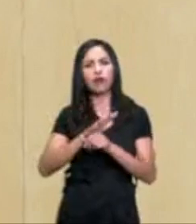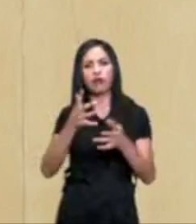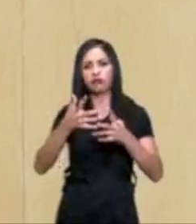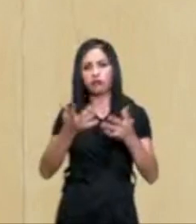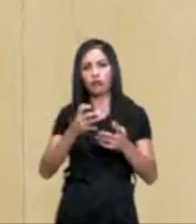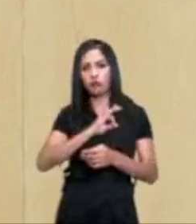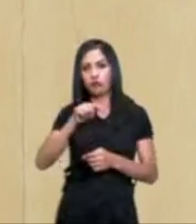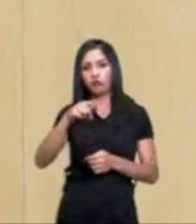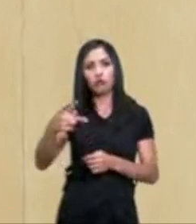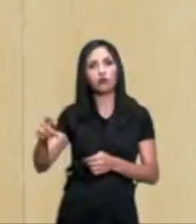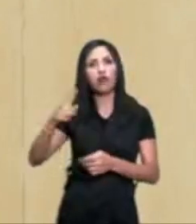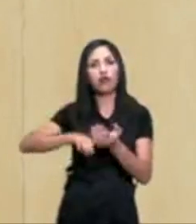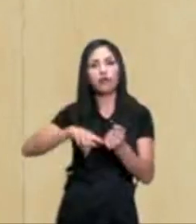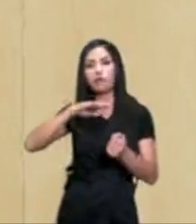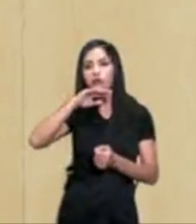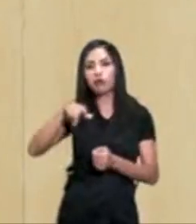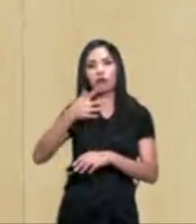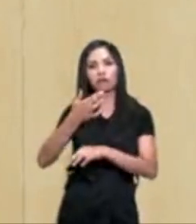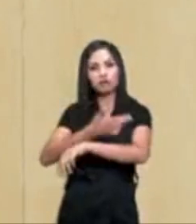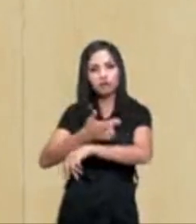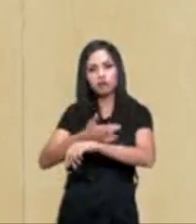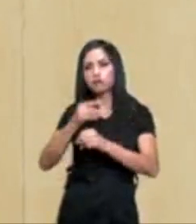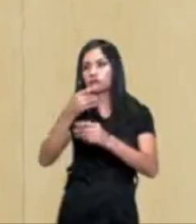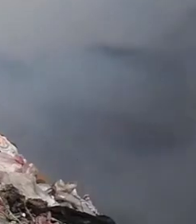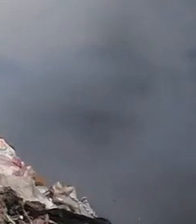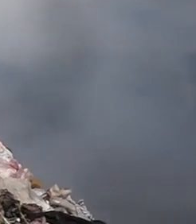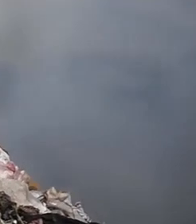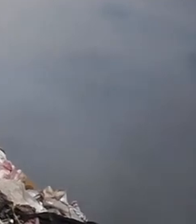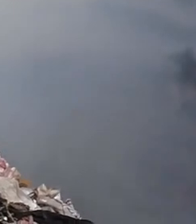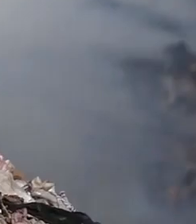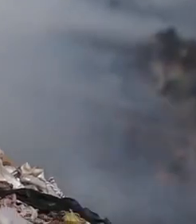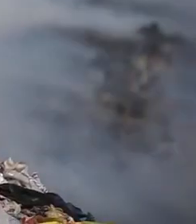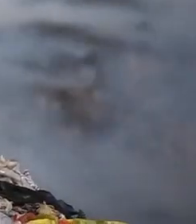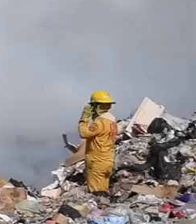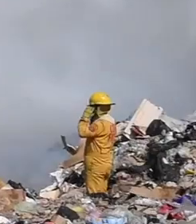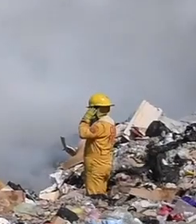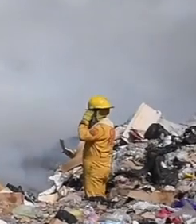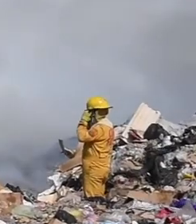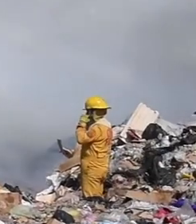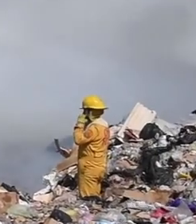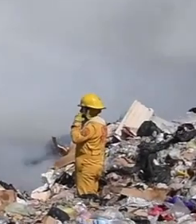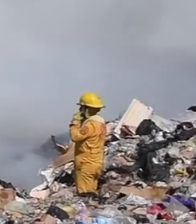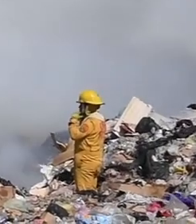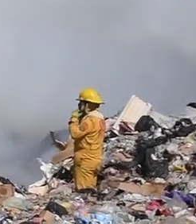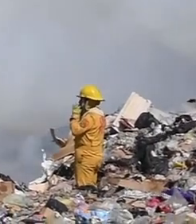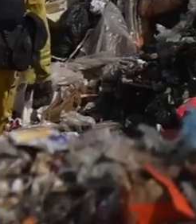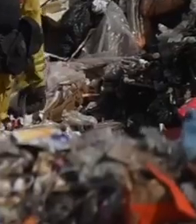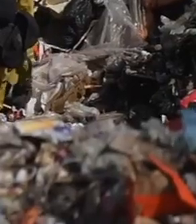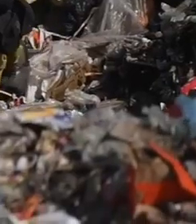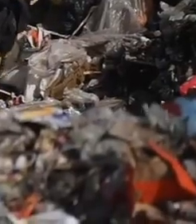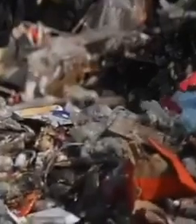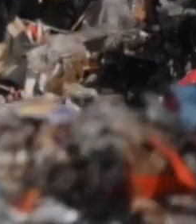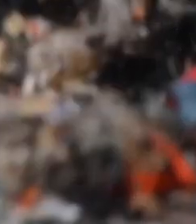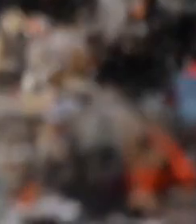residuos sólidos urbanos. Finalmente, señaló que en Guanajuato capital se ve con crudeza la falta de atención a esta